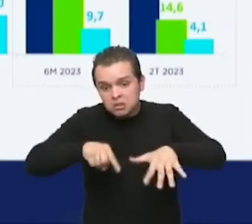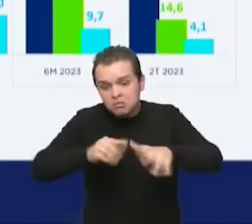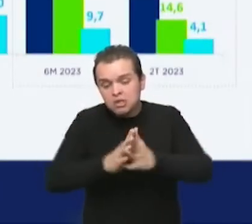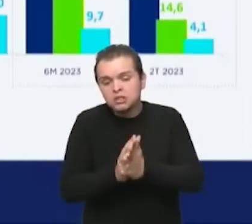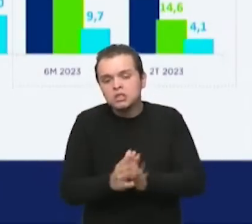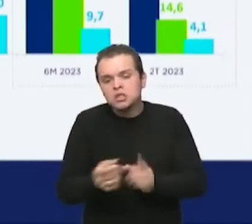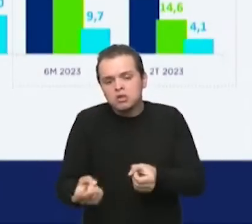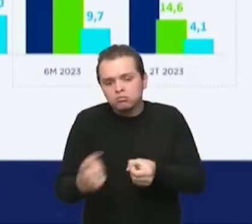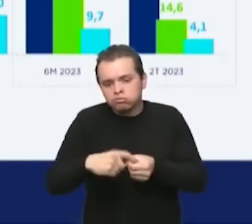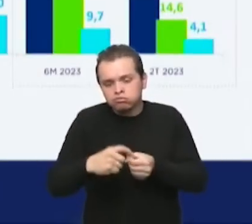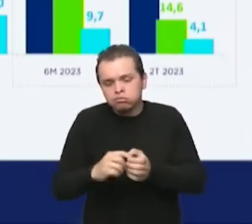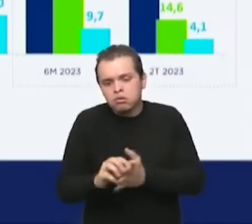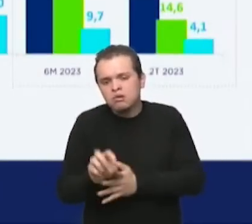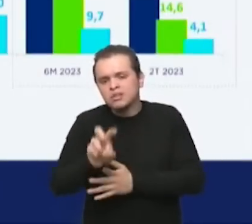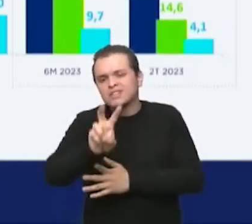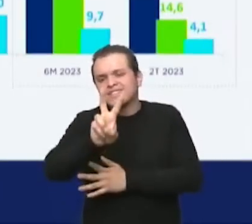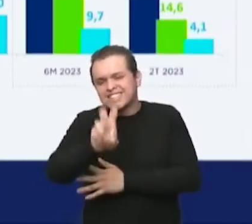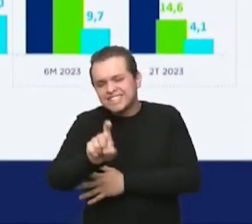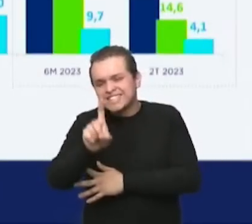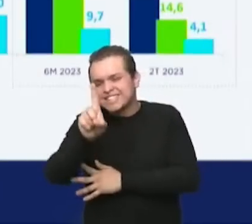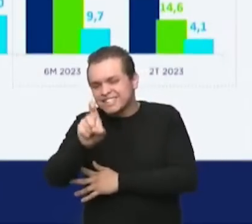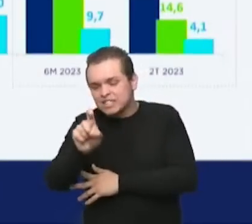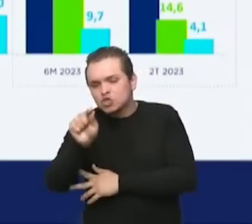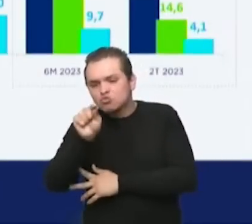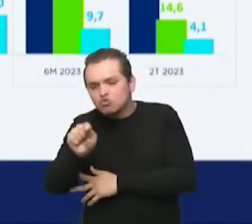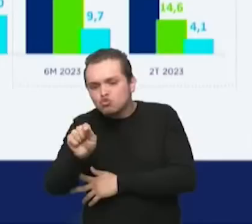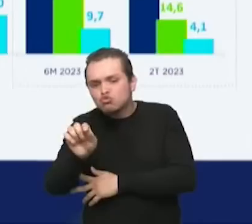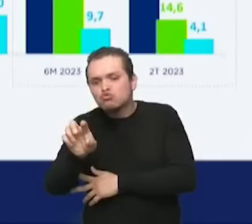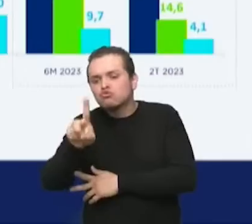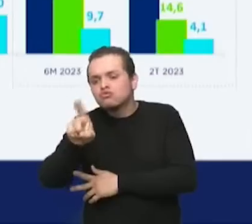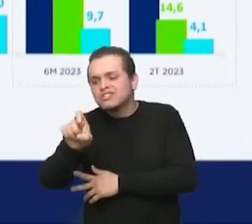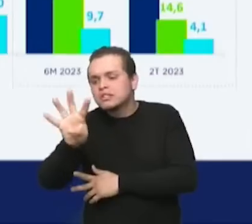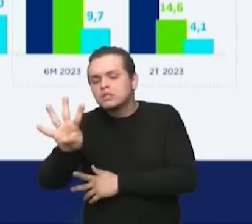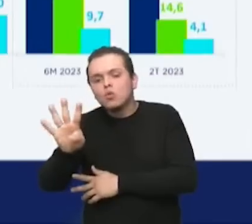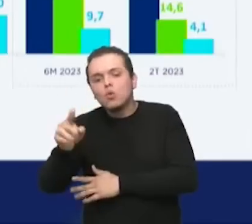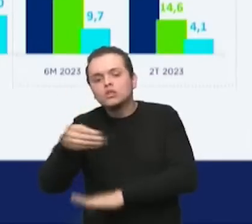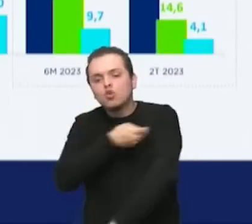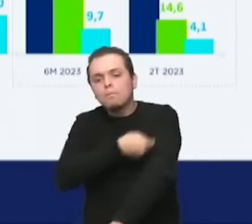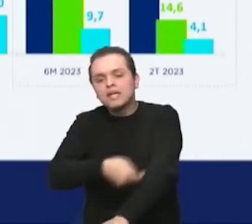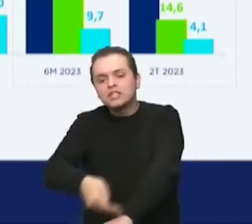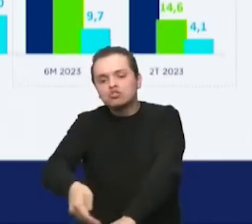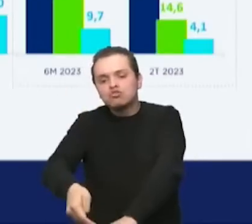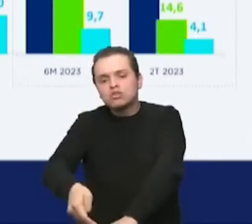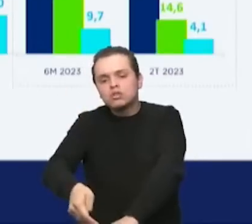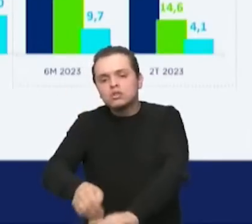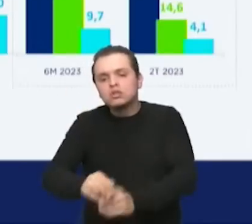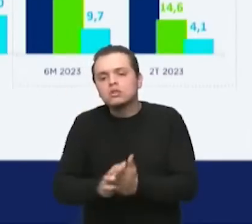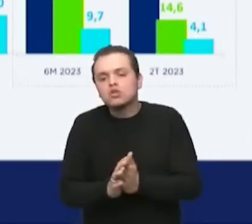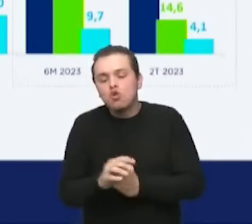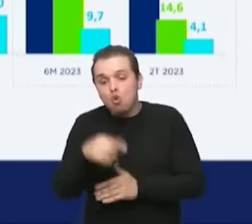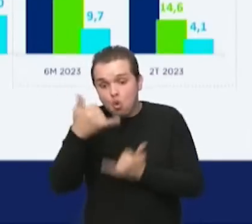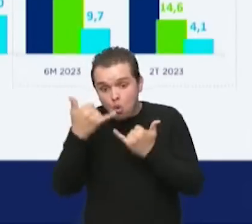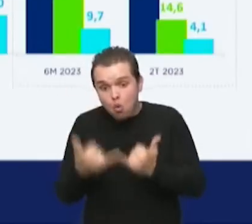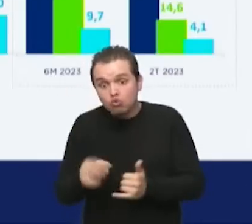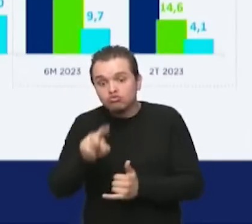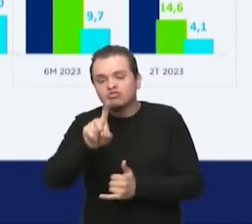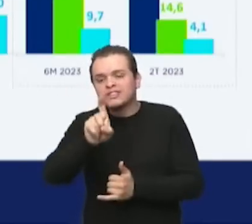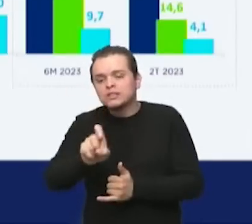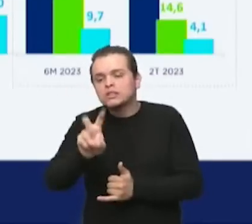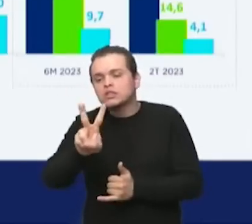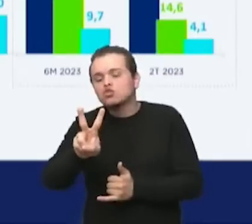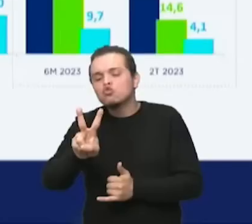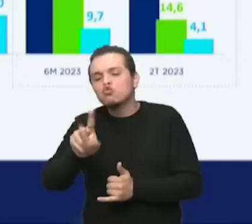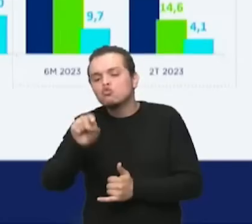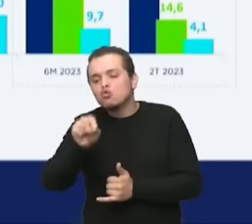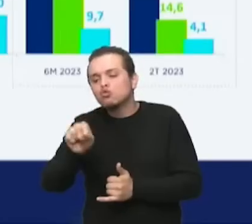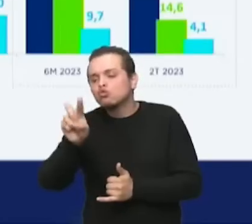los ingresos fueron de 76.4 millones Hoy estamos hablando de 73.2 billones